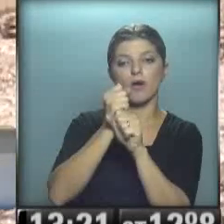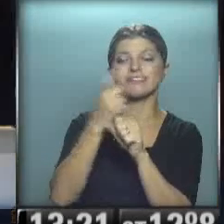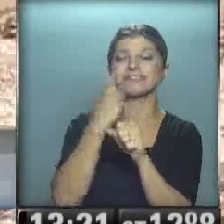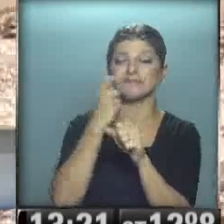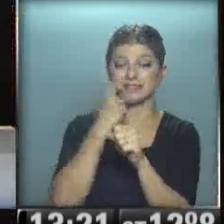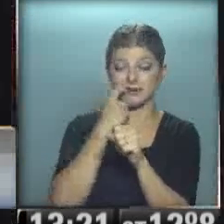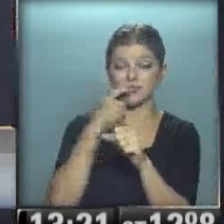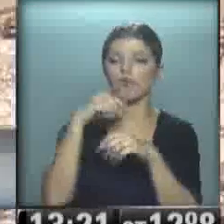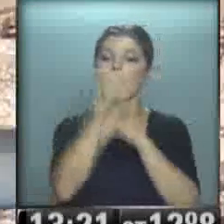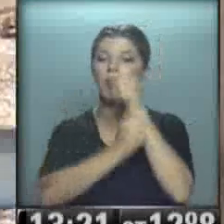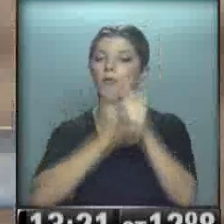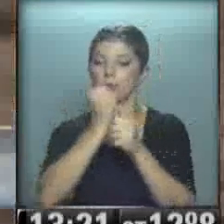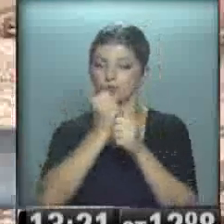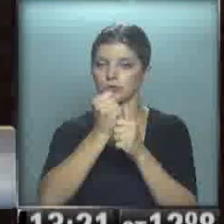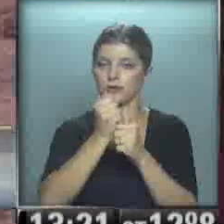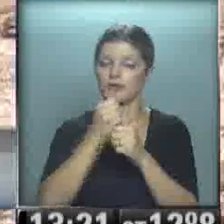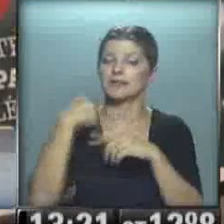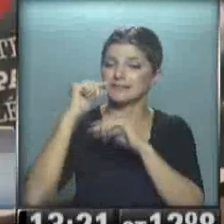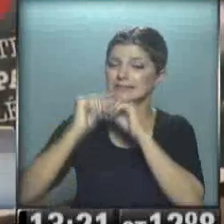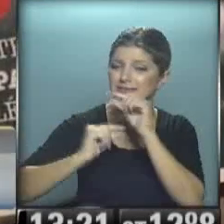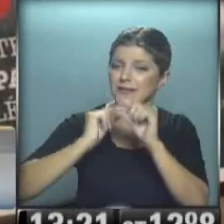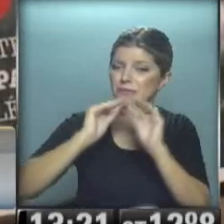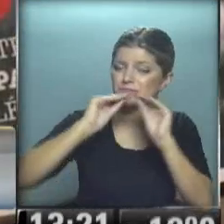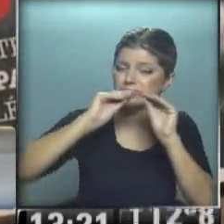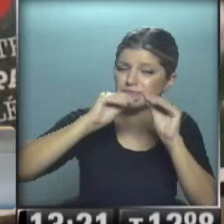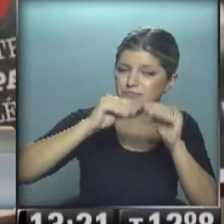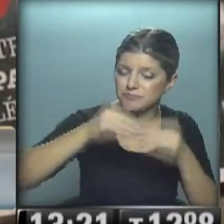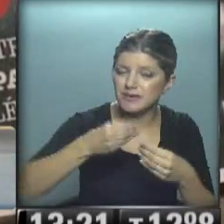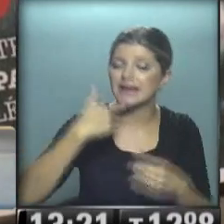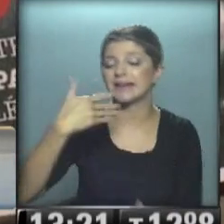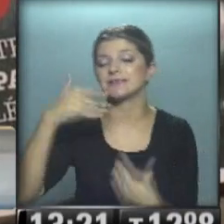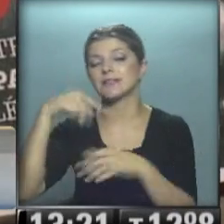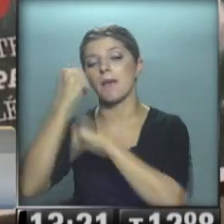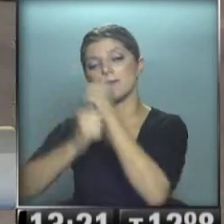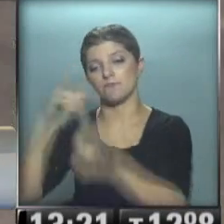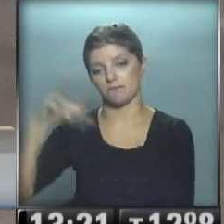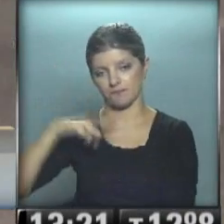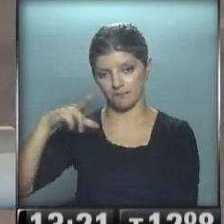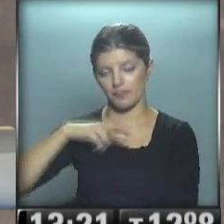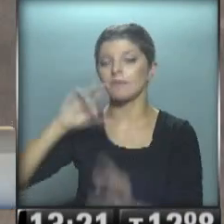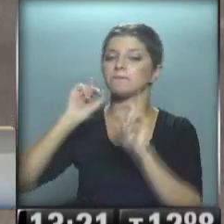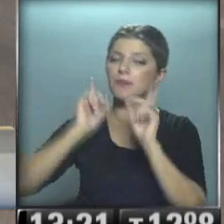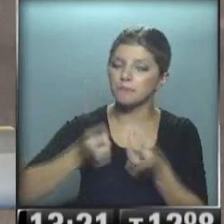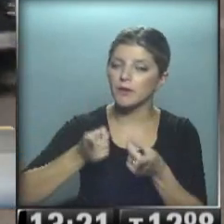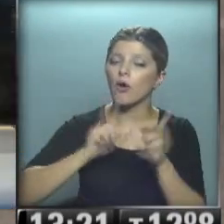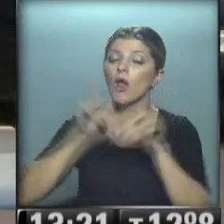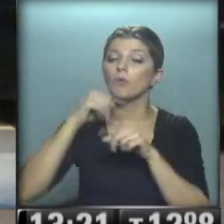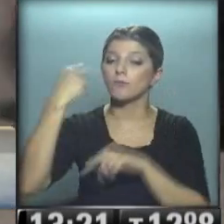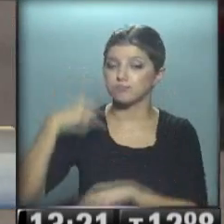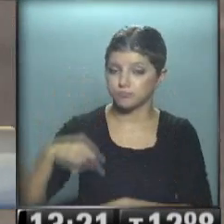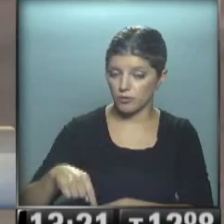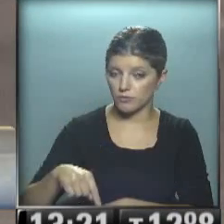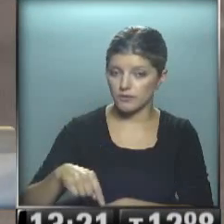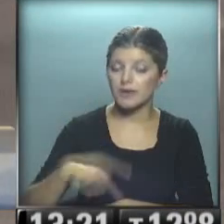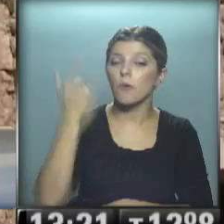sector industrial que está siendo desmantelado de la mano de las privatizaciones y de las remesas que envía el 1 millón